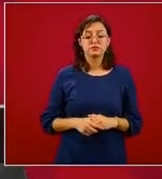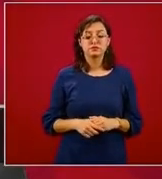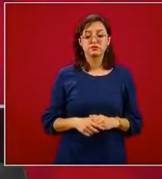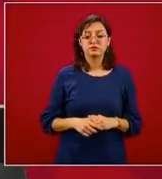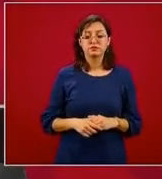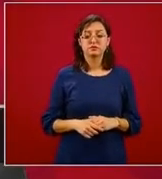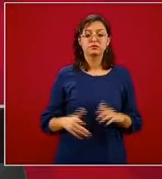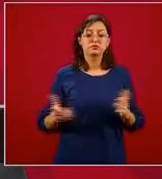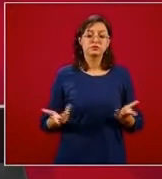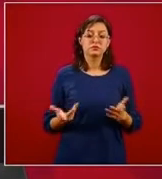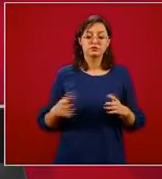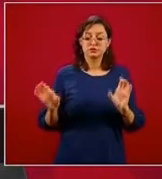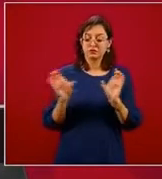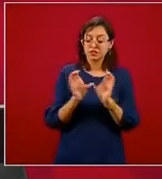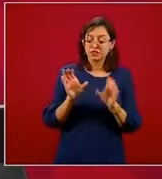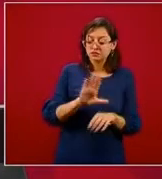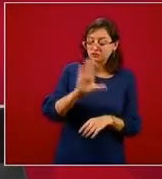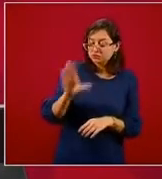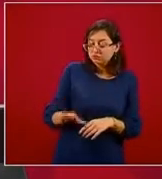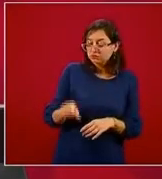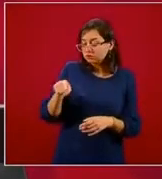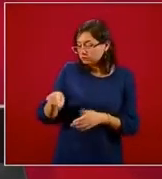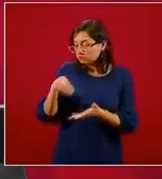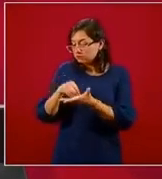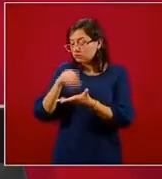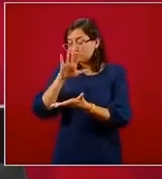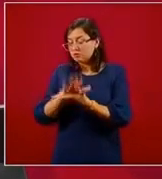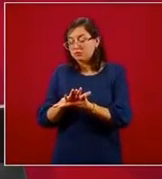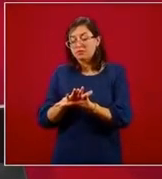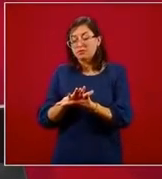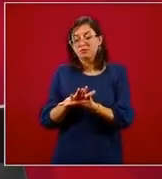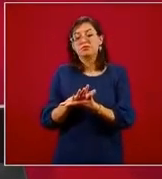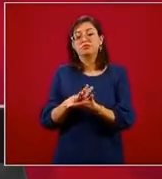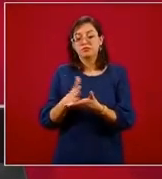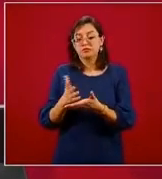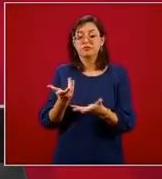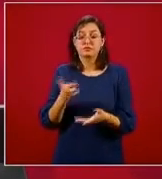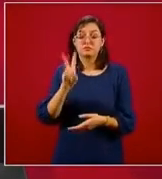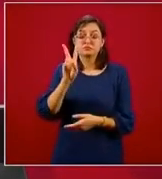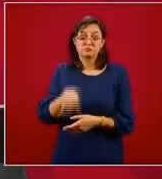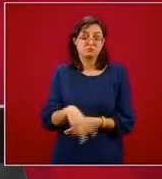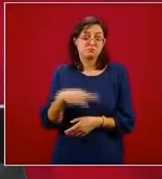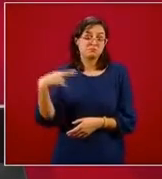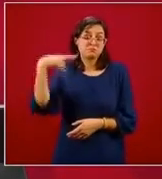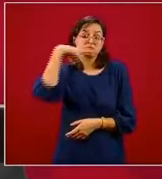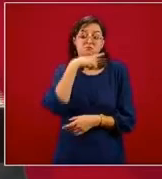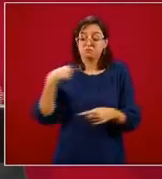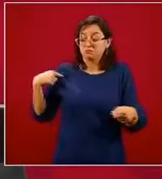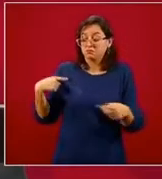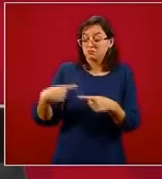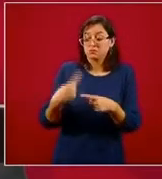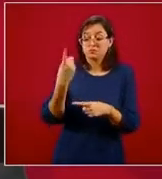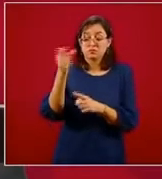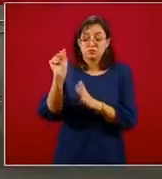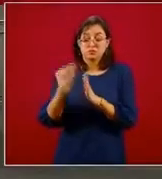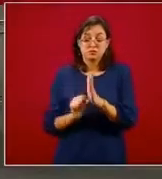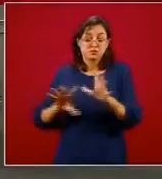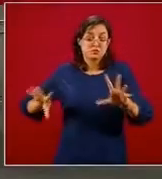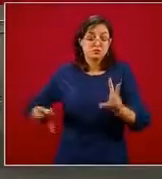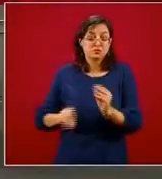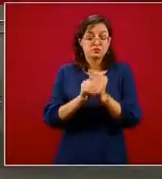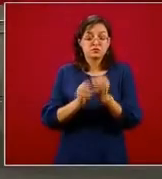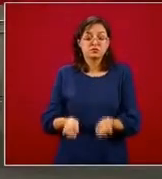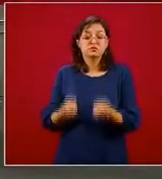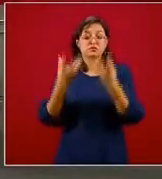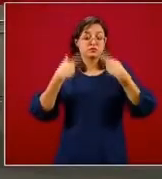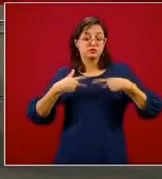proviene de los certificados de This defunción. comes Son from death mecanismos certificates, considerablemente and this veloz is a pretty de concentración de los certificados de